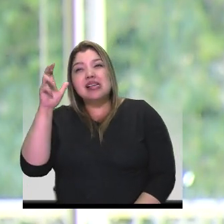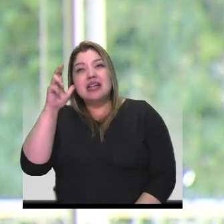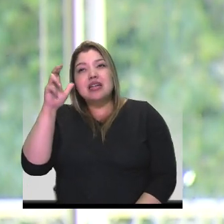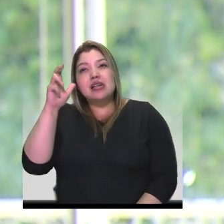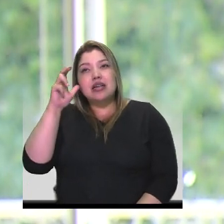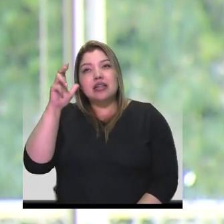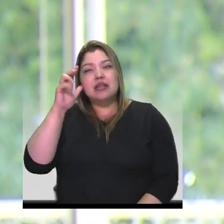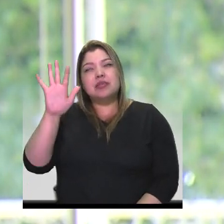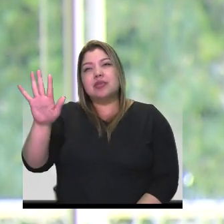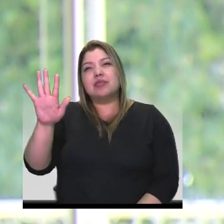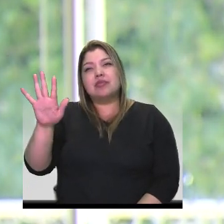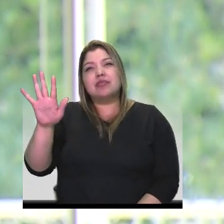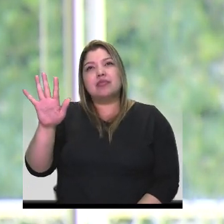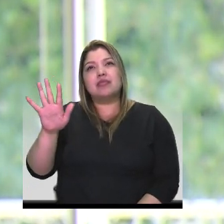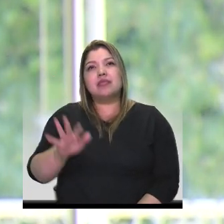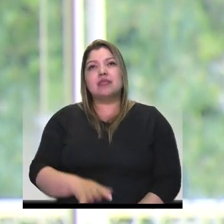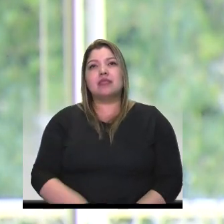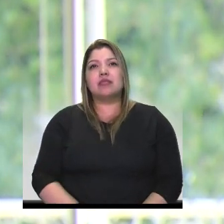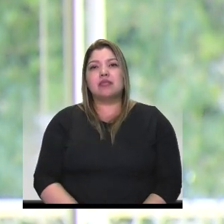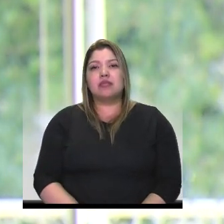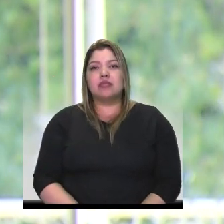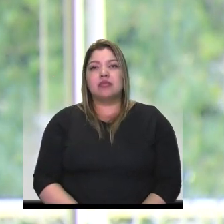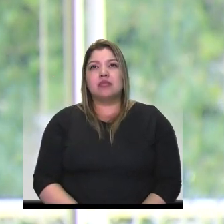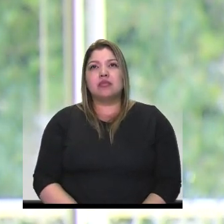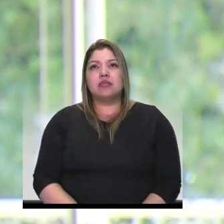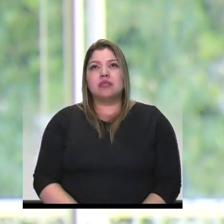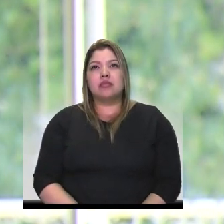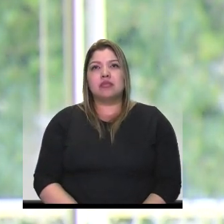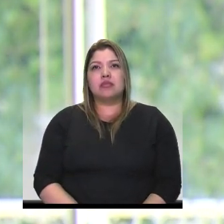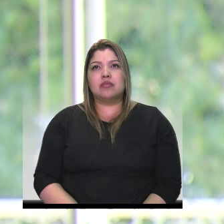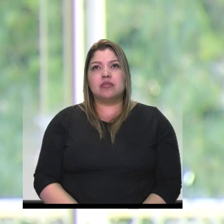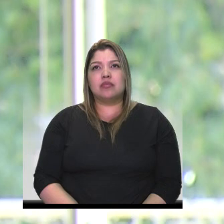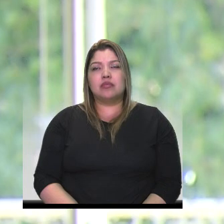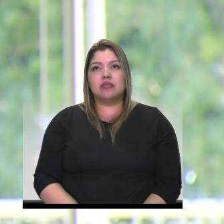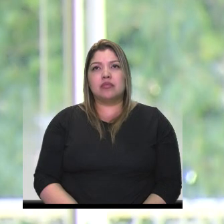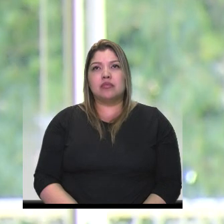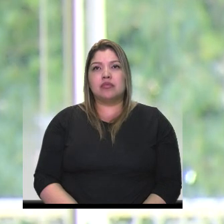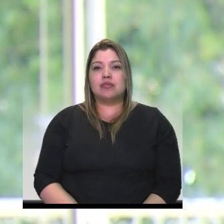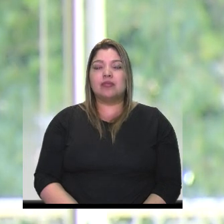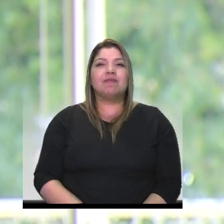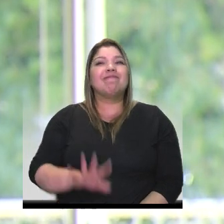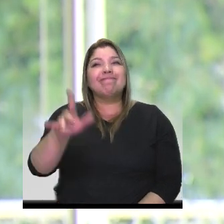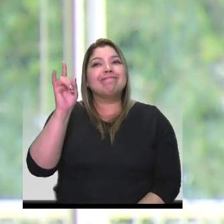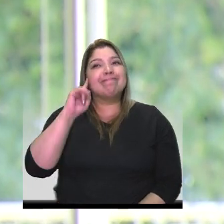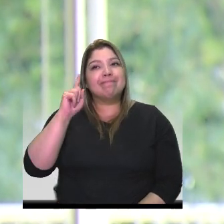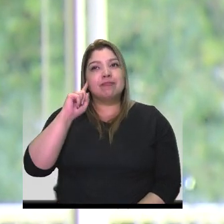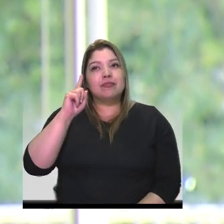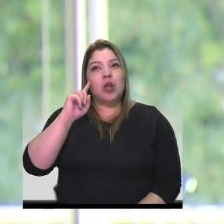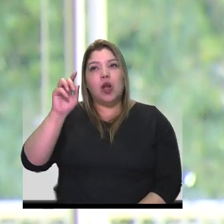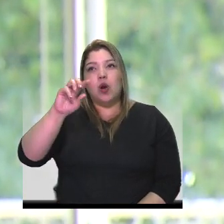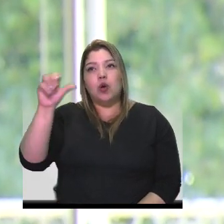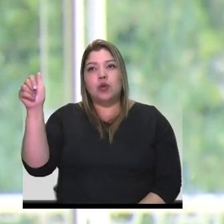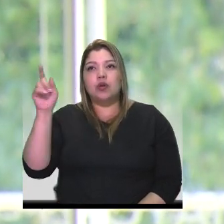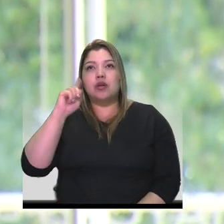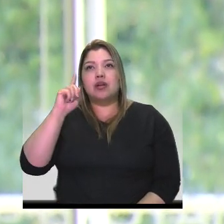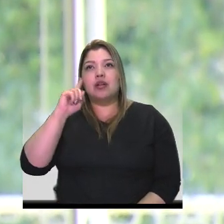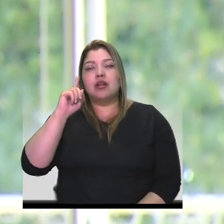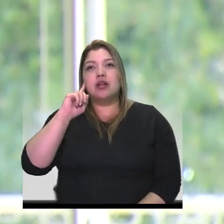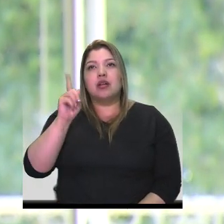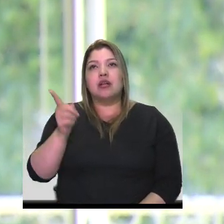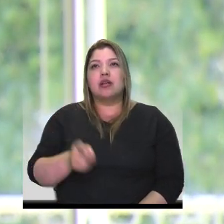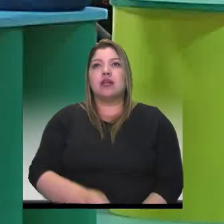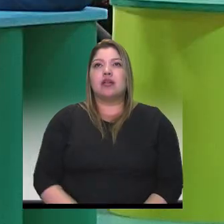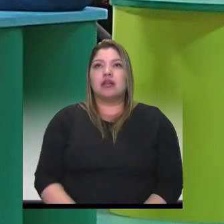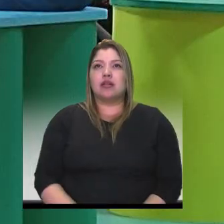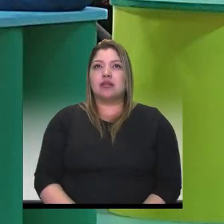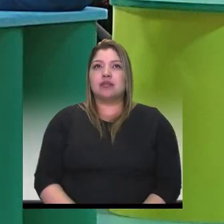tierra. Además, esto representa la transición de las empresas hacia la conciencia del ciclo de vida del producto. En Colombia Tech